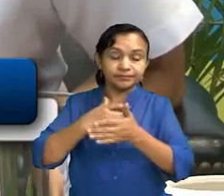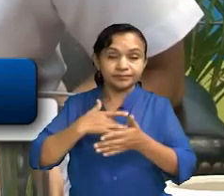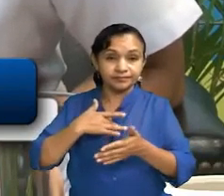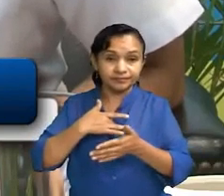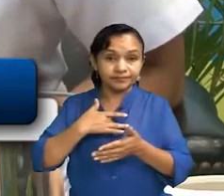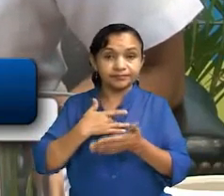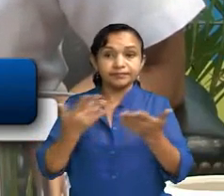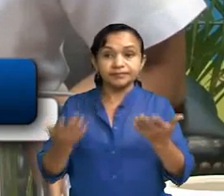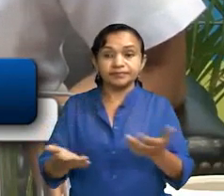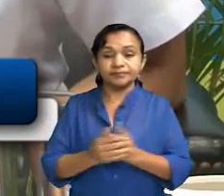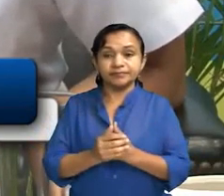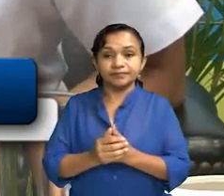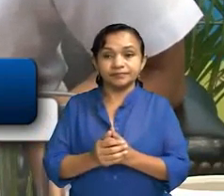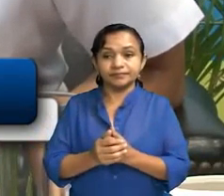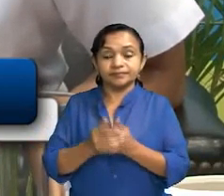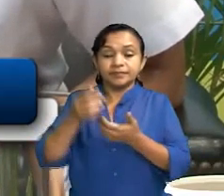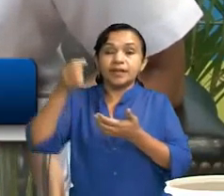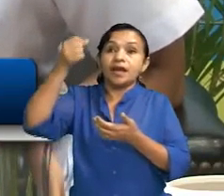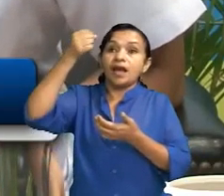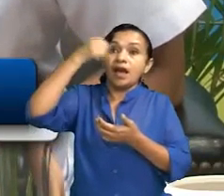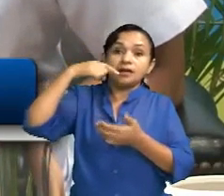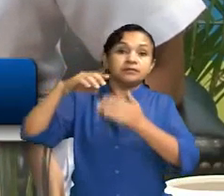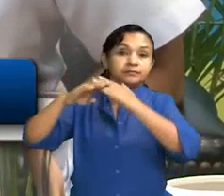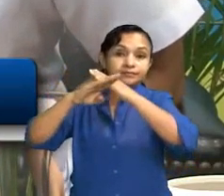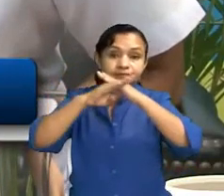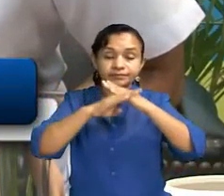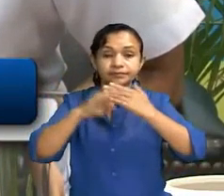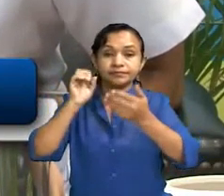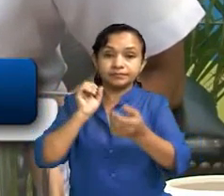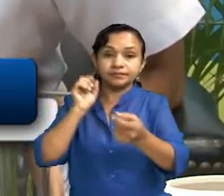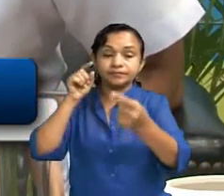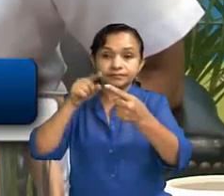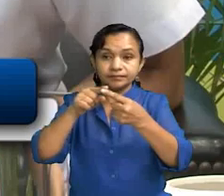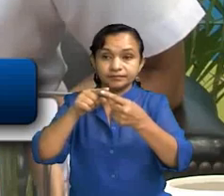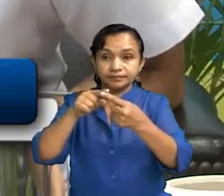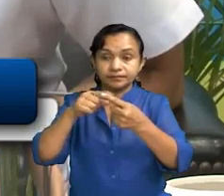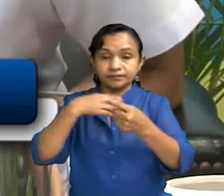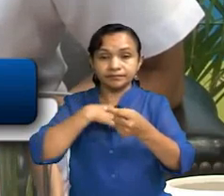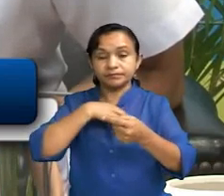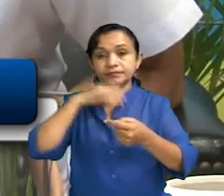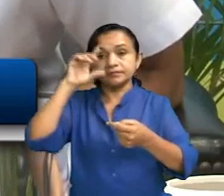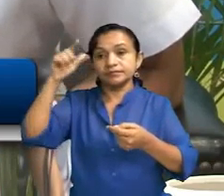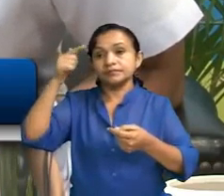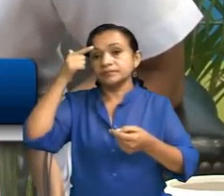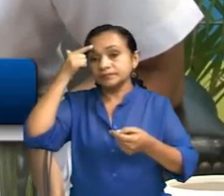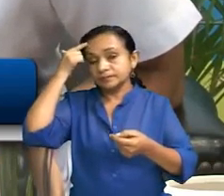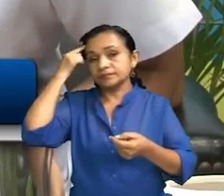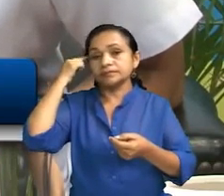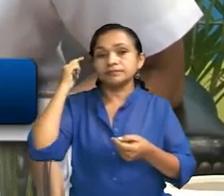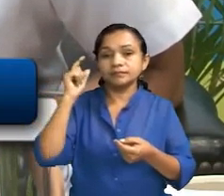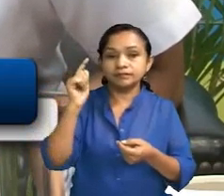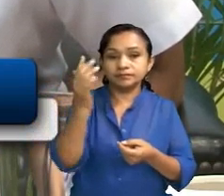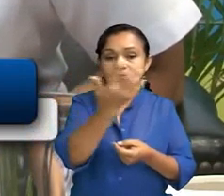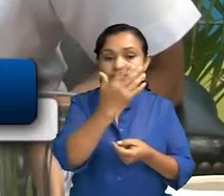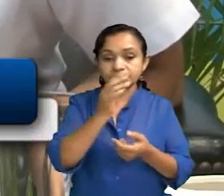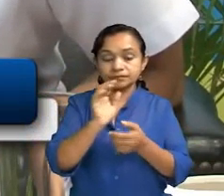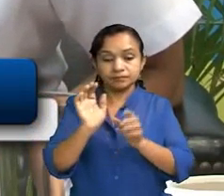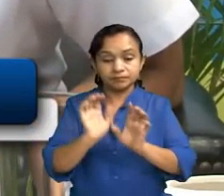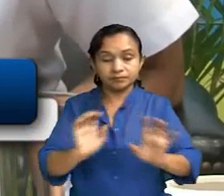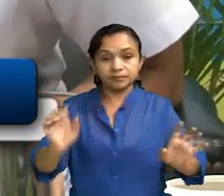lo que necesita es inmunizarlo. Entonces, ¿cuál es el objetivo ahorita de nuestro gobierno? Que todo niño menor de 1 año